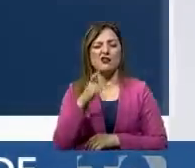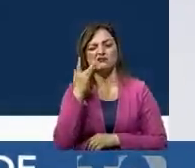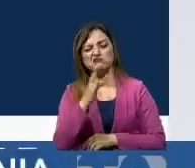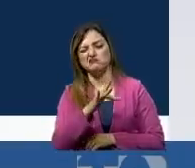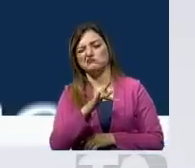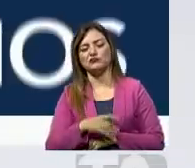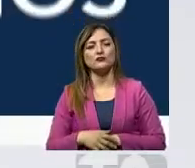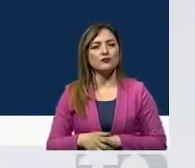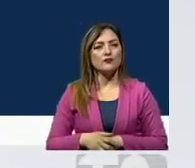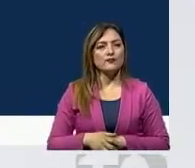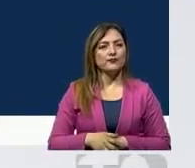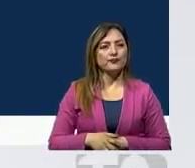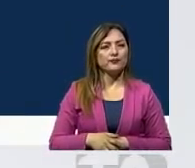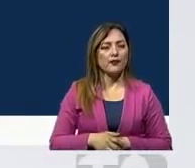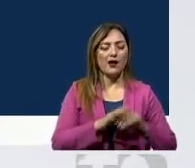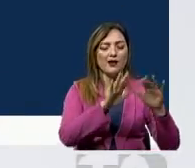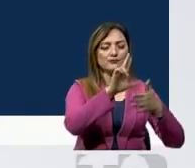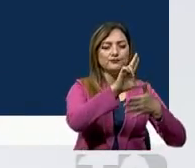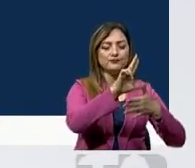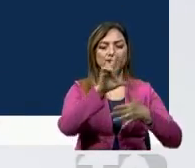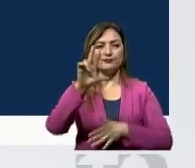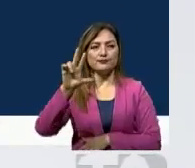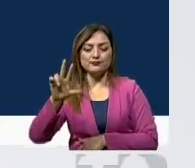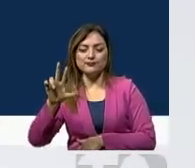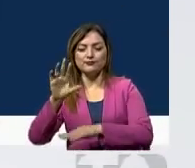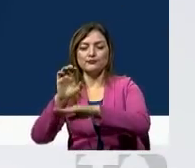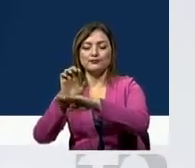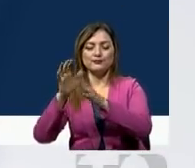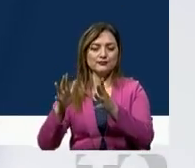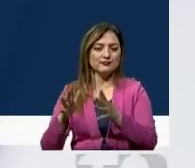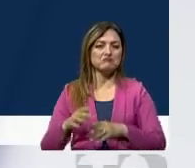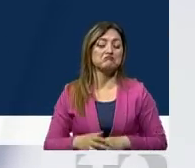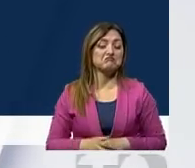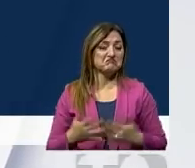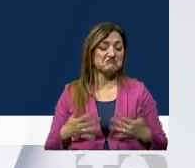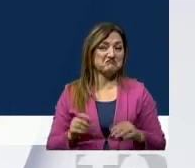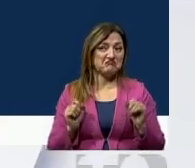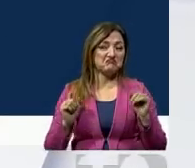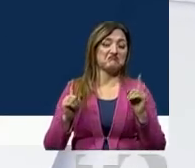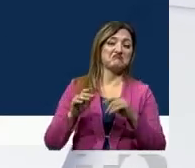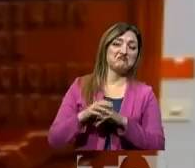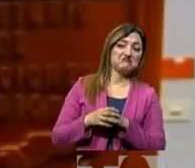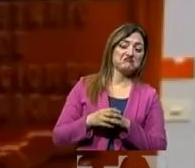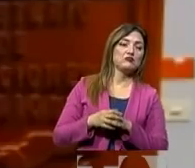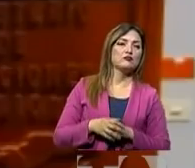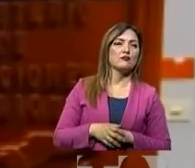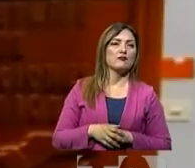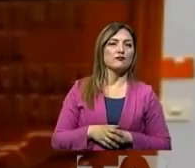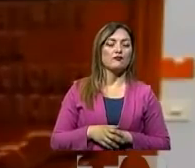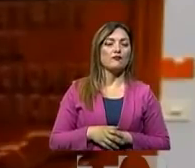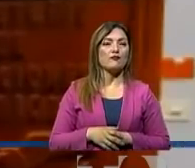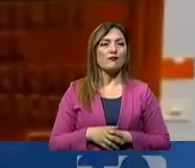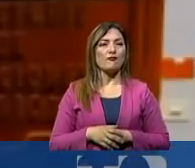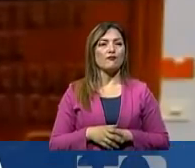10 latinoamericanos que residían allí, 3 eran ecuatorianos, una cifra inusual que encendió las alarmas. Sorprendió en